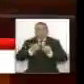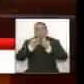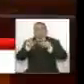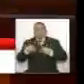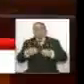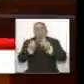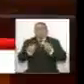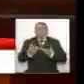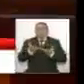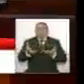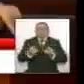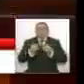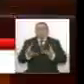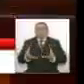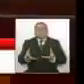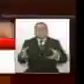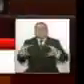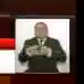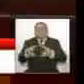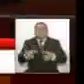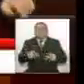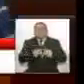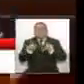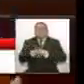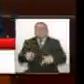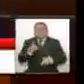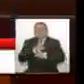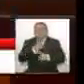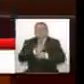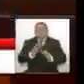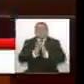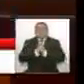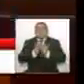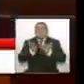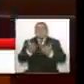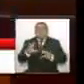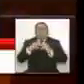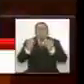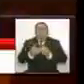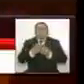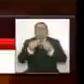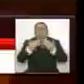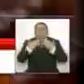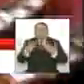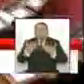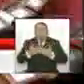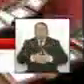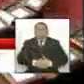organización política. Así que tenga cuidado, por favor, señor congresista. Muchas gracias, presidente.